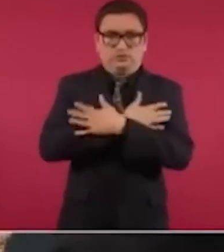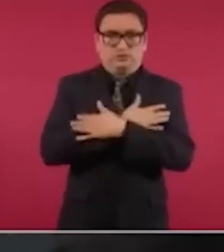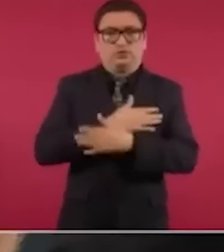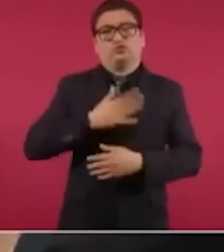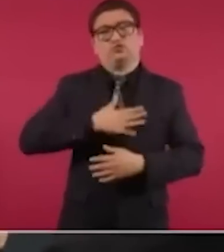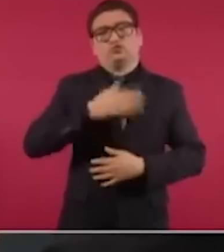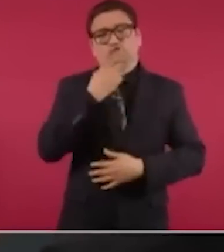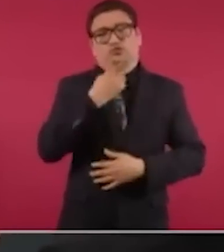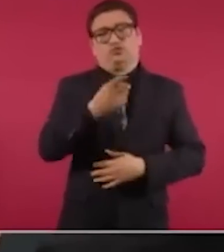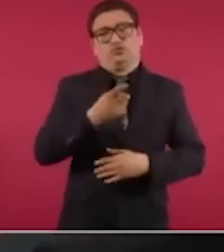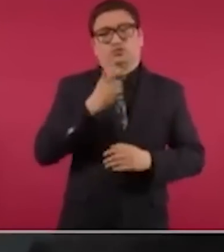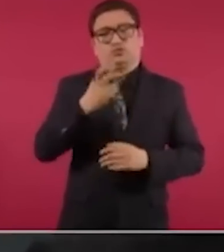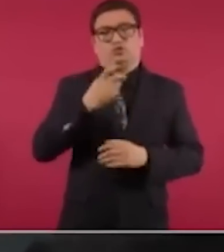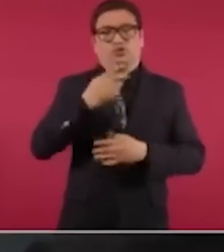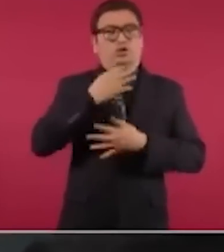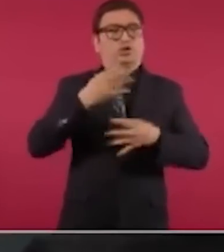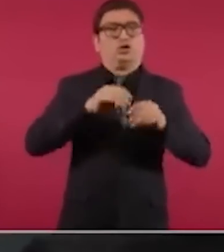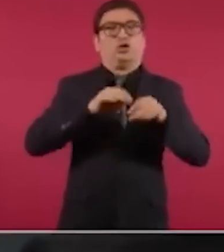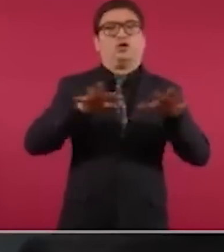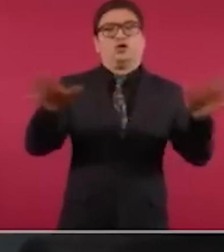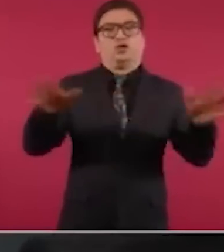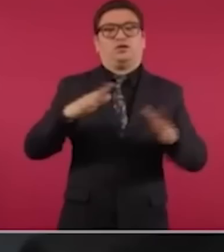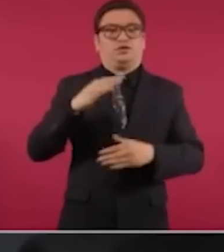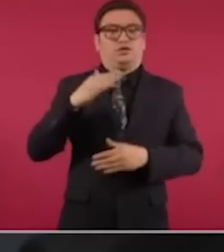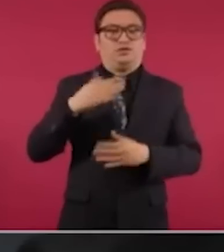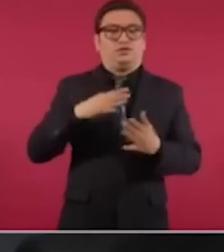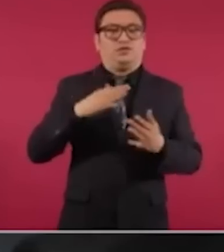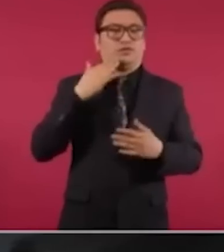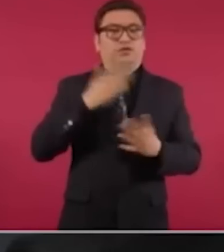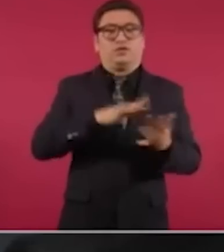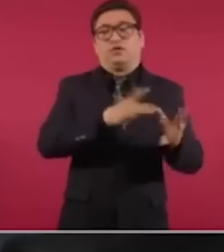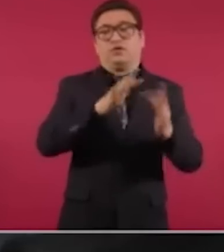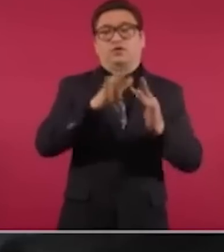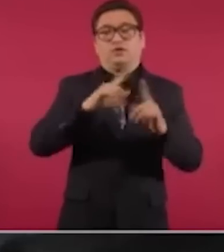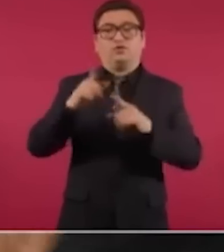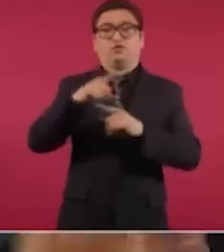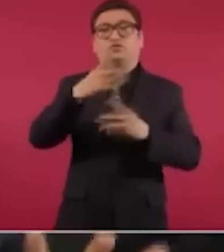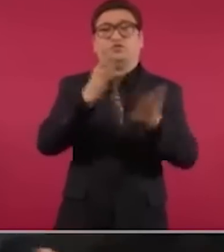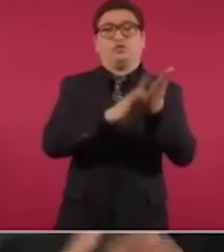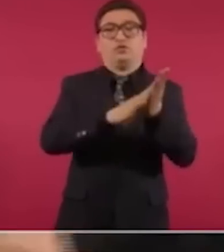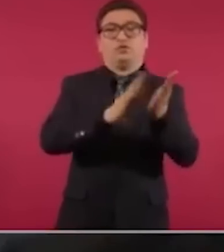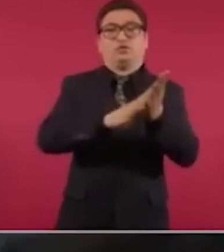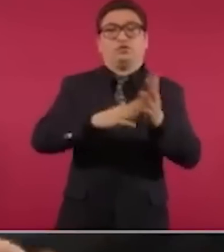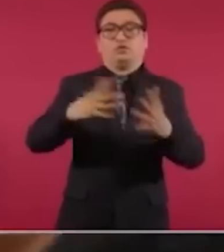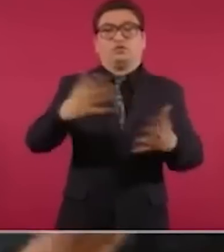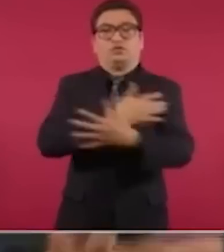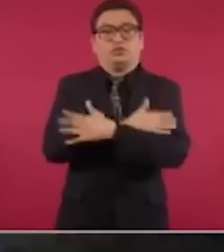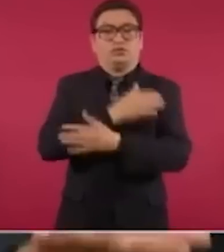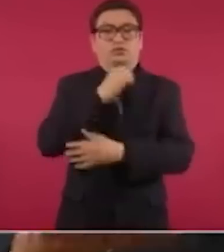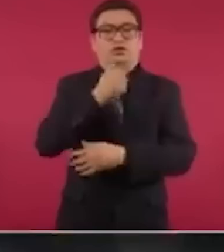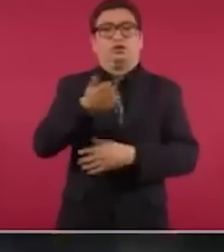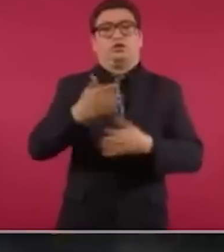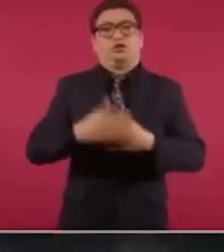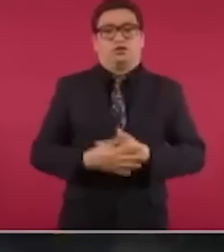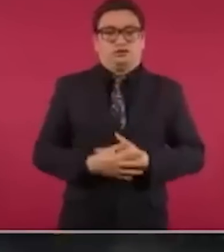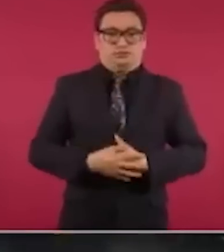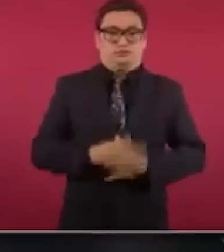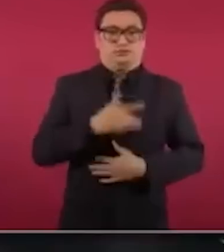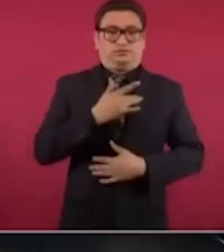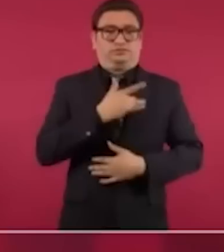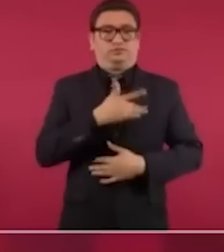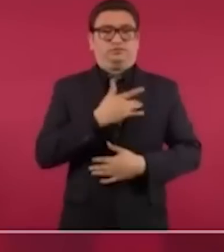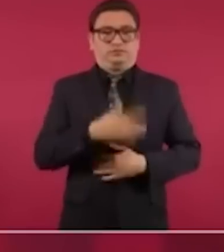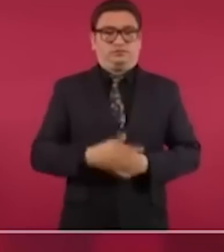le digo porque esto ya está sonando en las redes sociales y entonces usted estaba aplaudiendo Pero pues no la abrazó hoy sensible